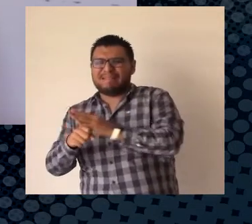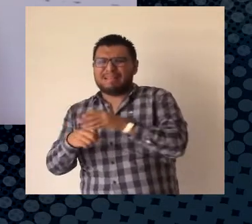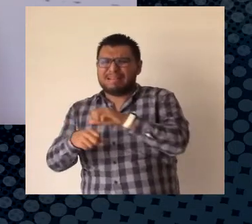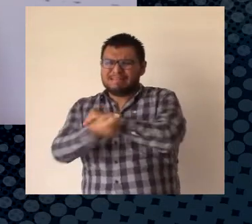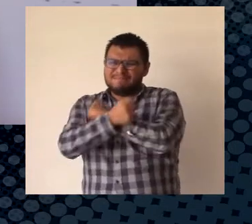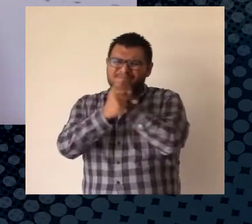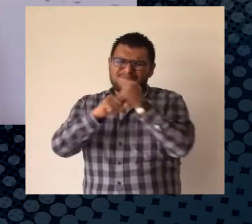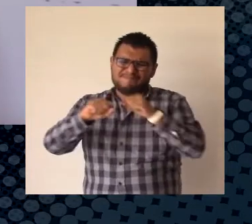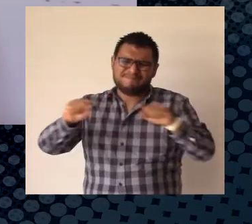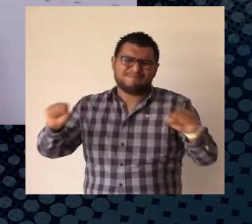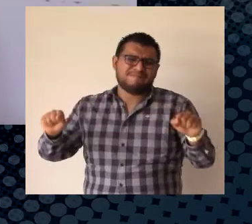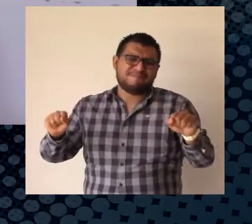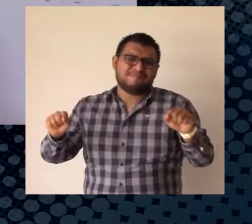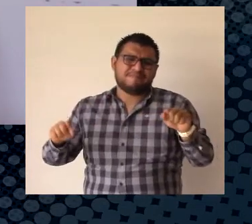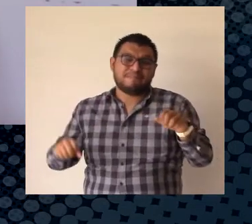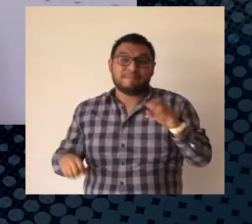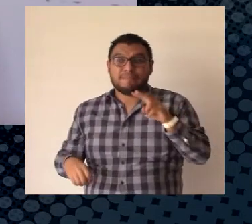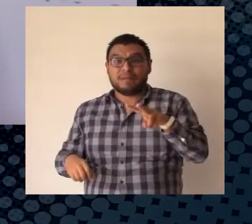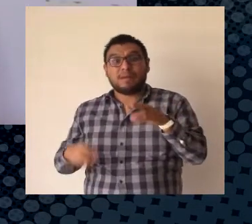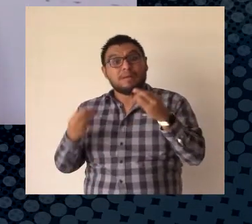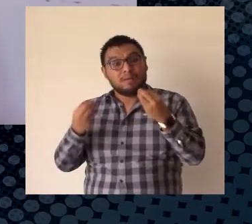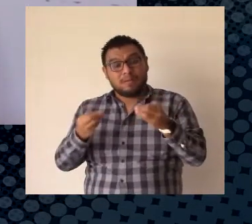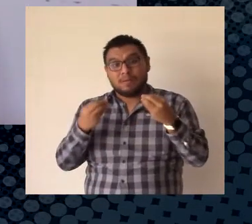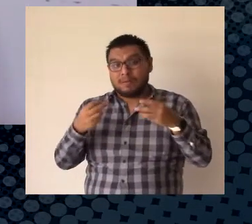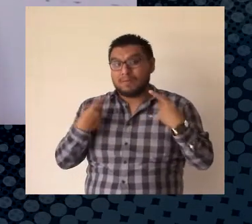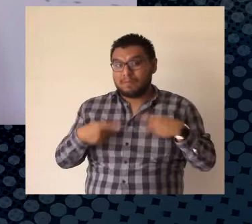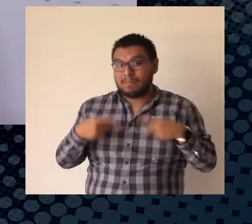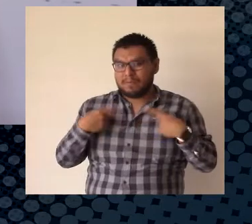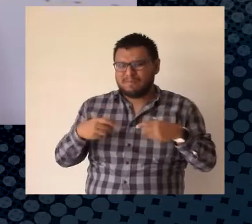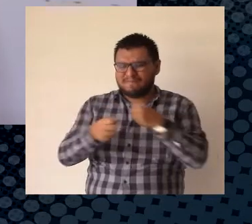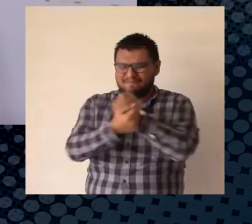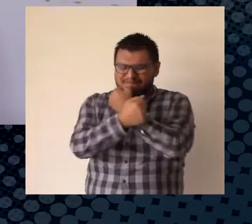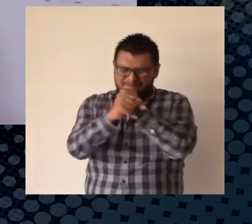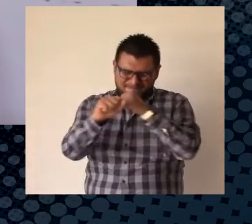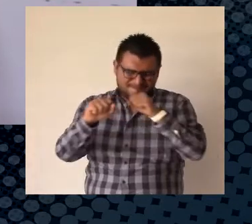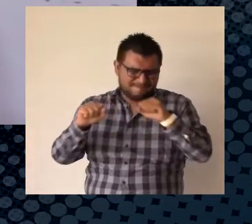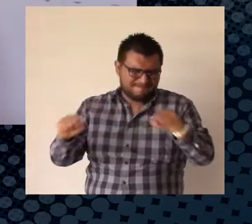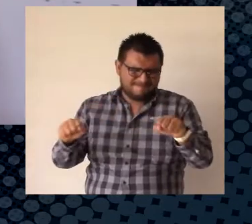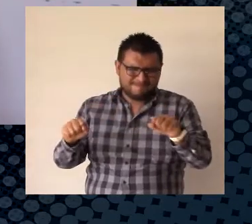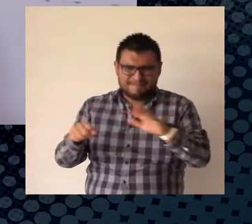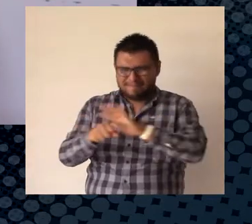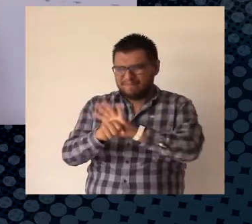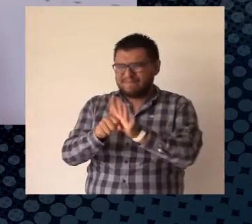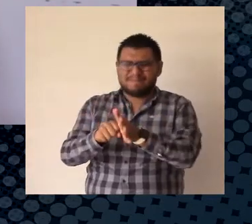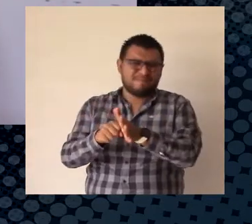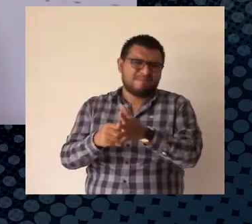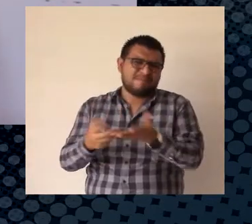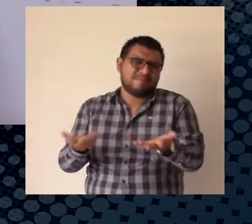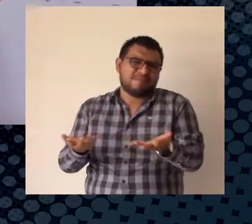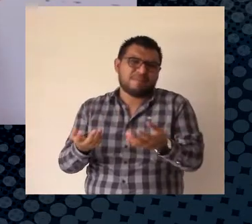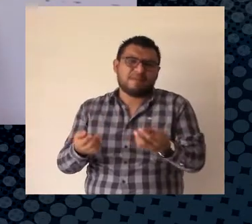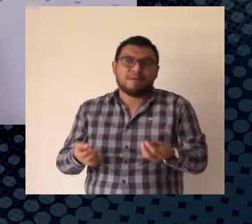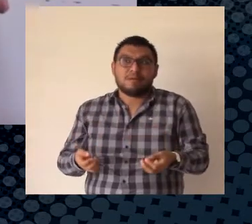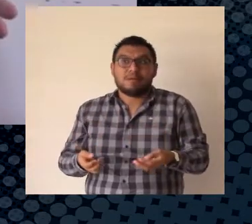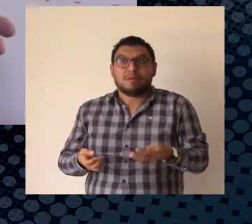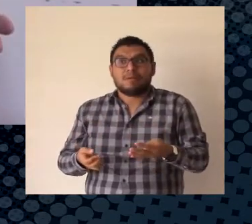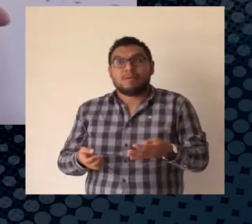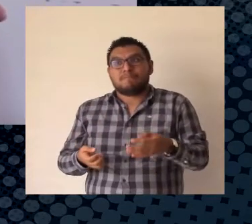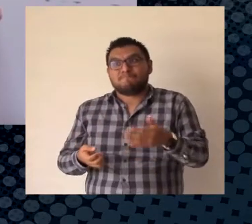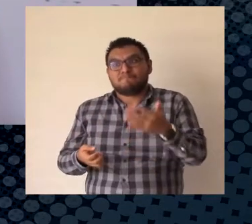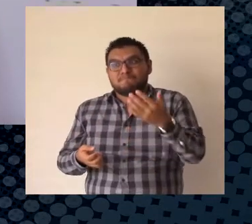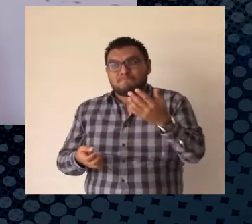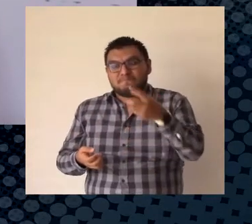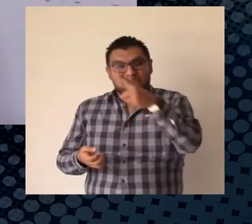aburrimiento. Miren, hay muchos que han caído en el aburrimiento en este tiempo de cuarentena. Ya llevamos más de 100